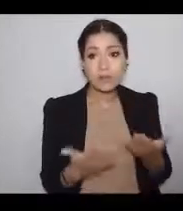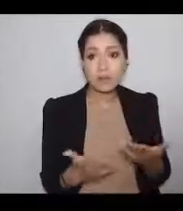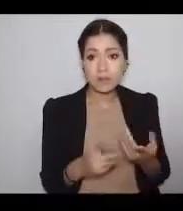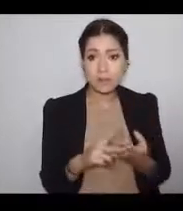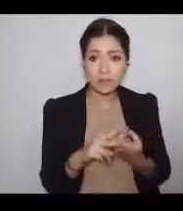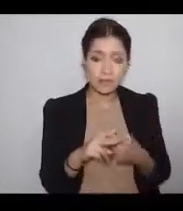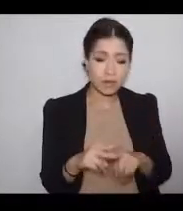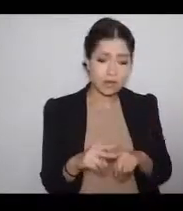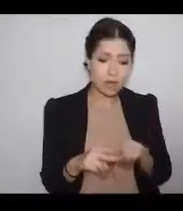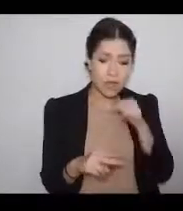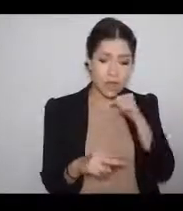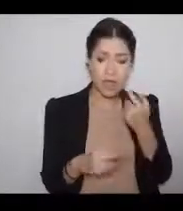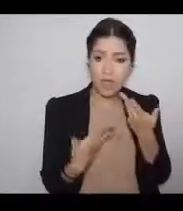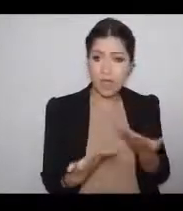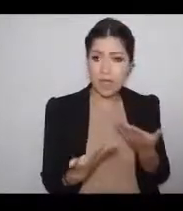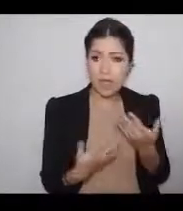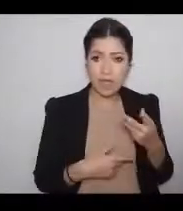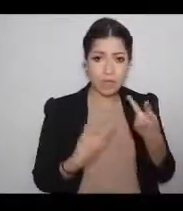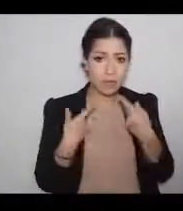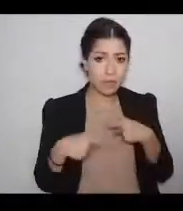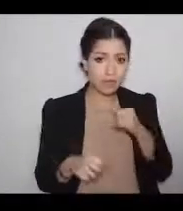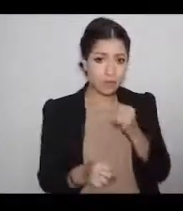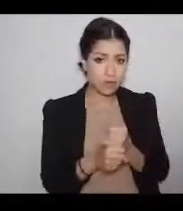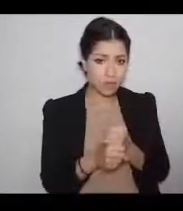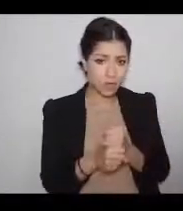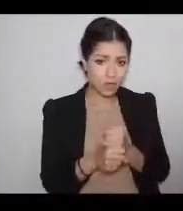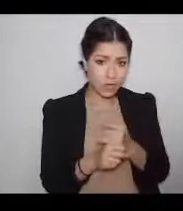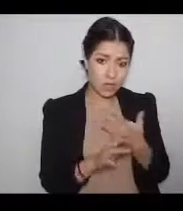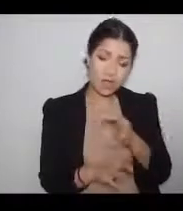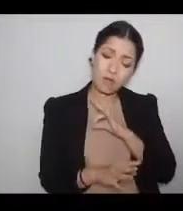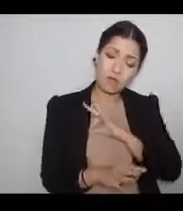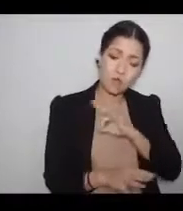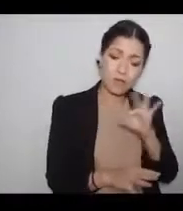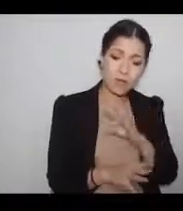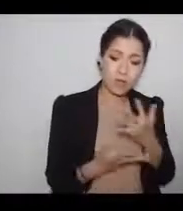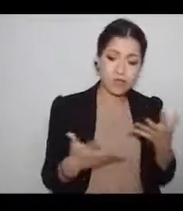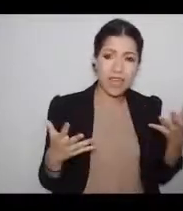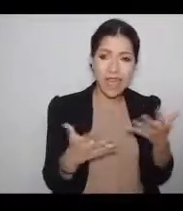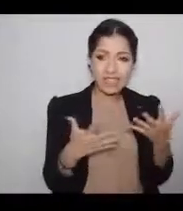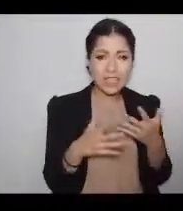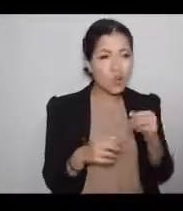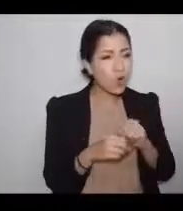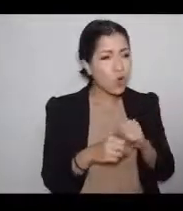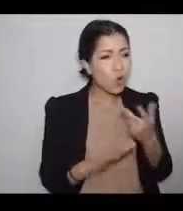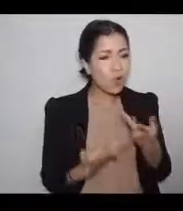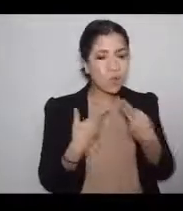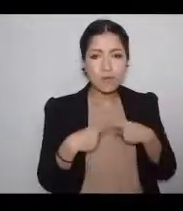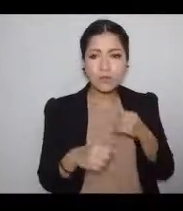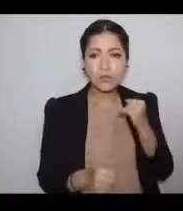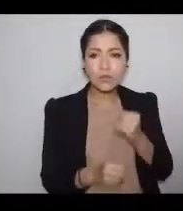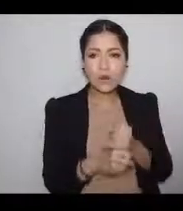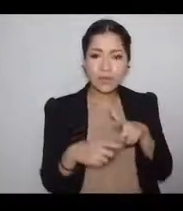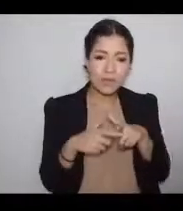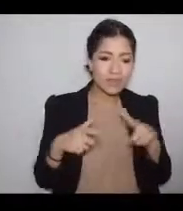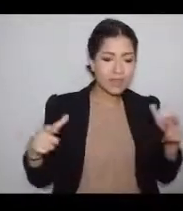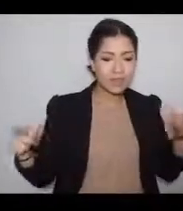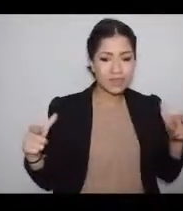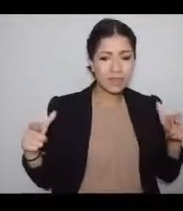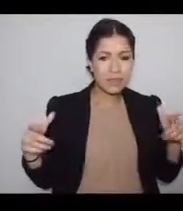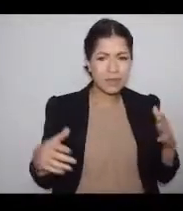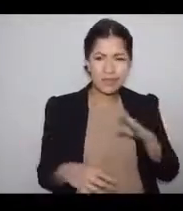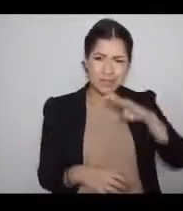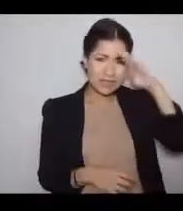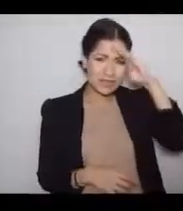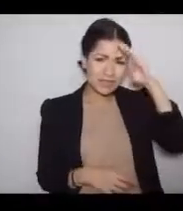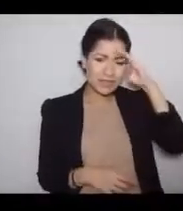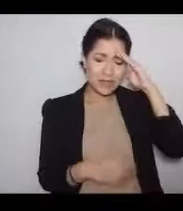en personaje, debes aceptar que las cosas se pueden suponer o exagerar. Kepler pensaba que los planetas son obras.